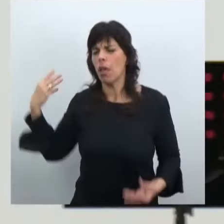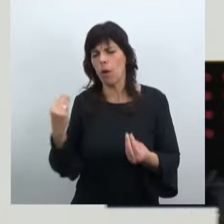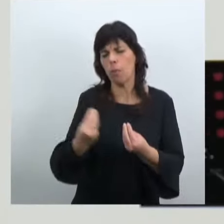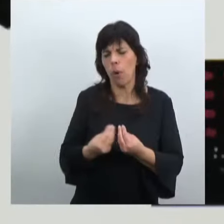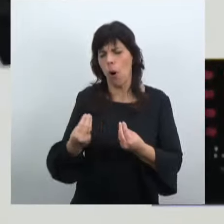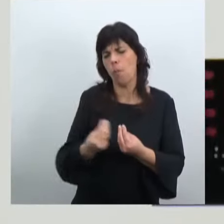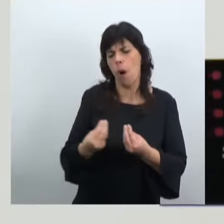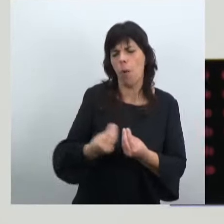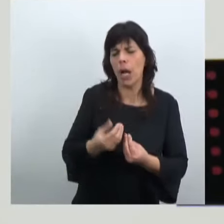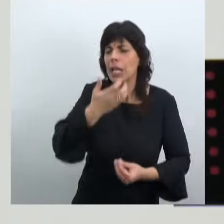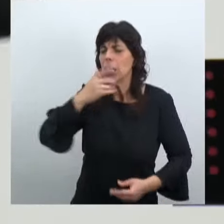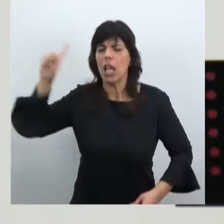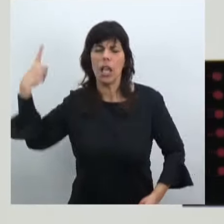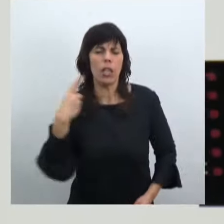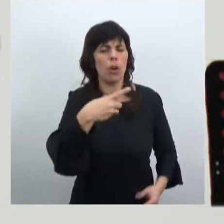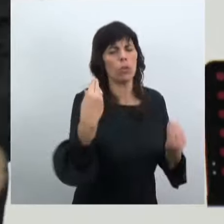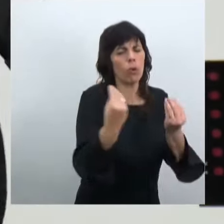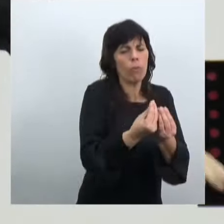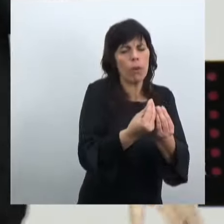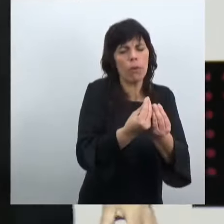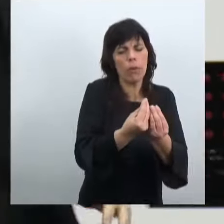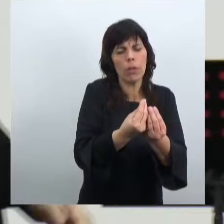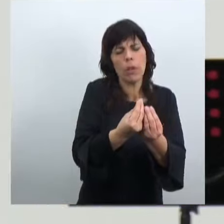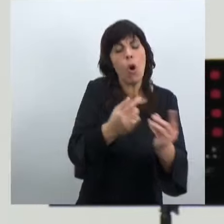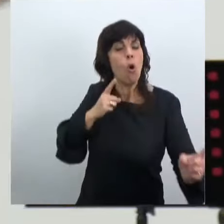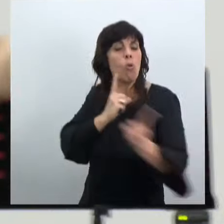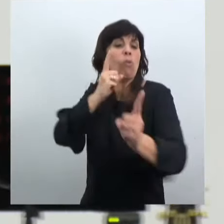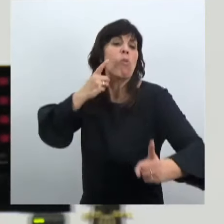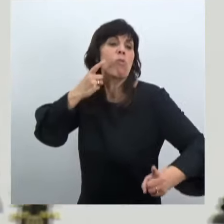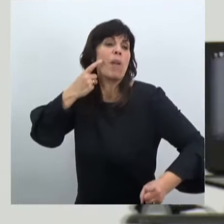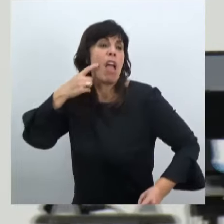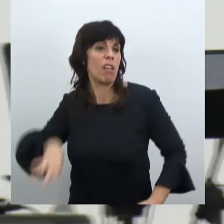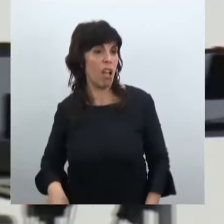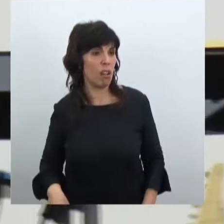si Dios está conmigo, ¿quién contra mí?